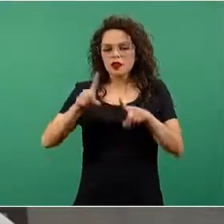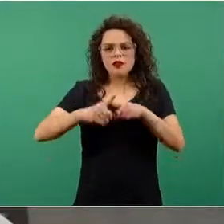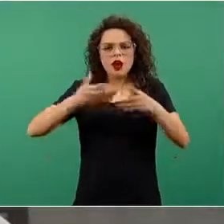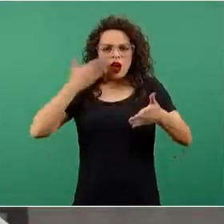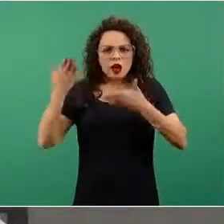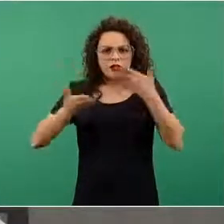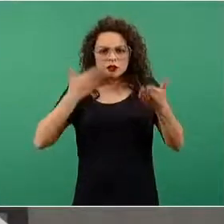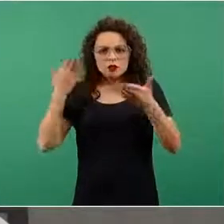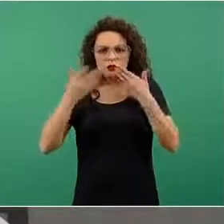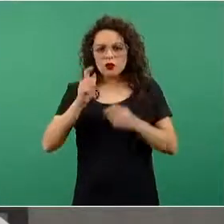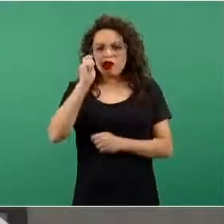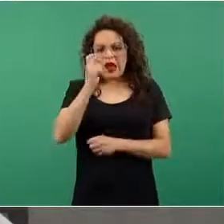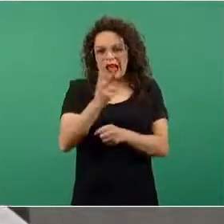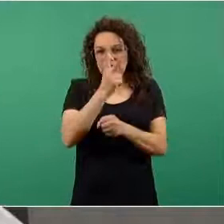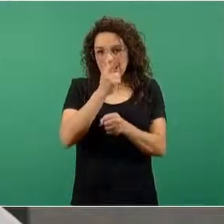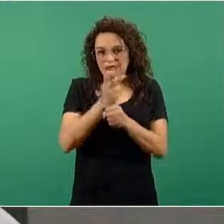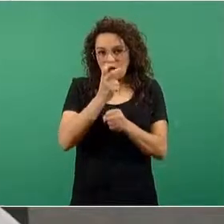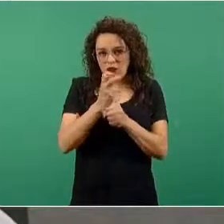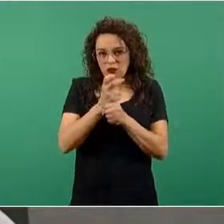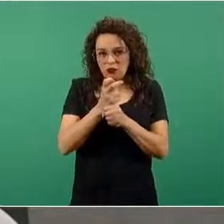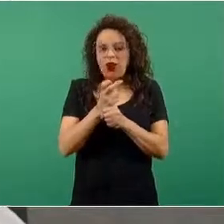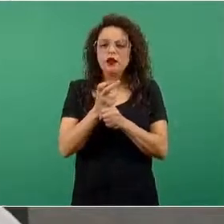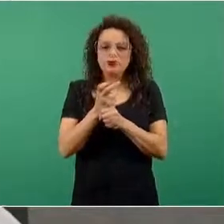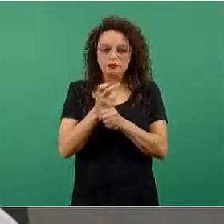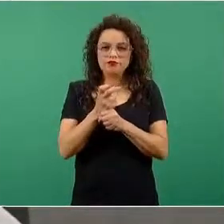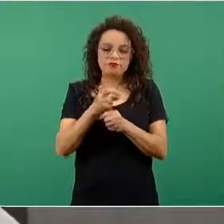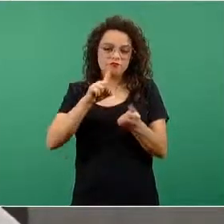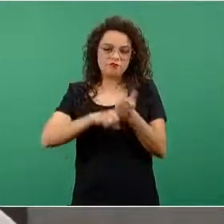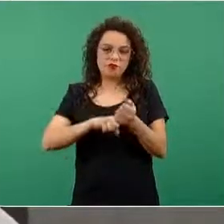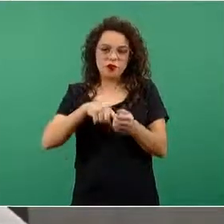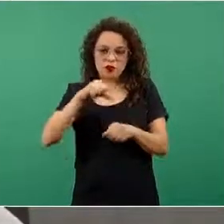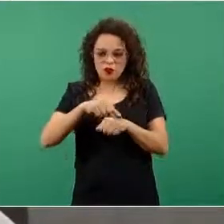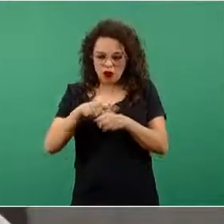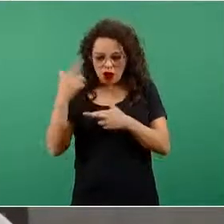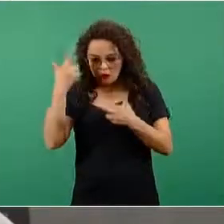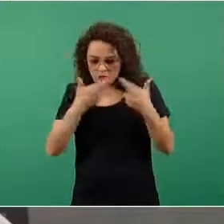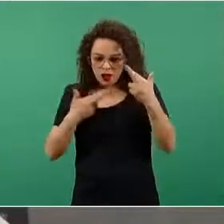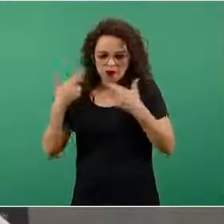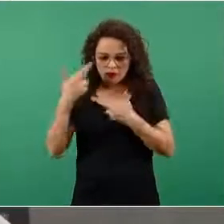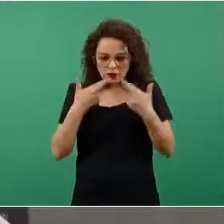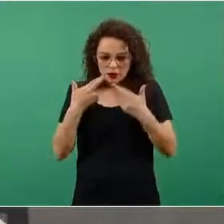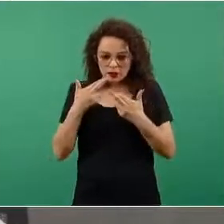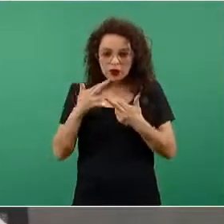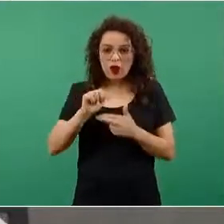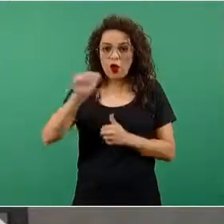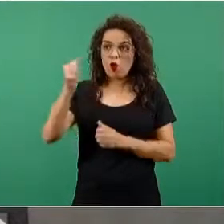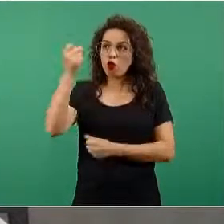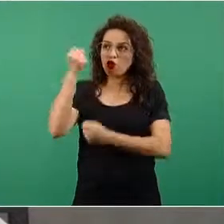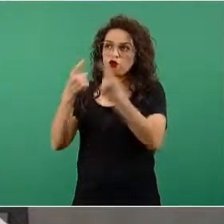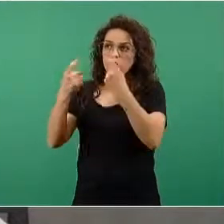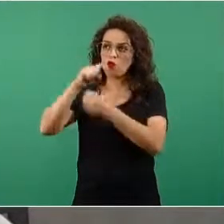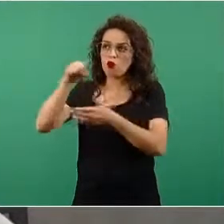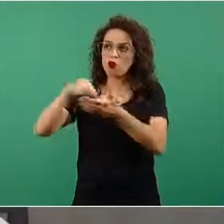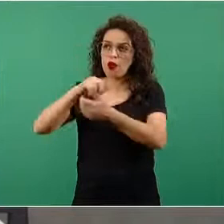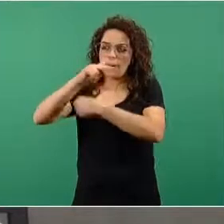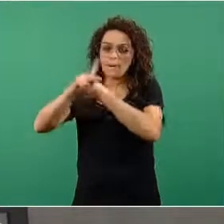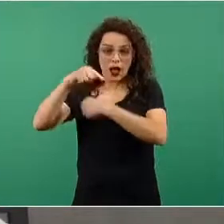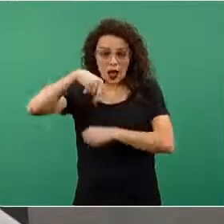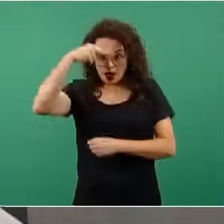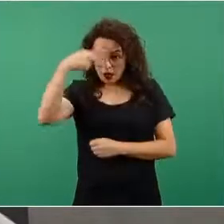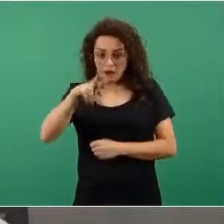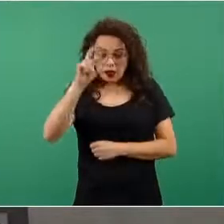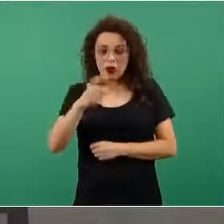clínicos secundarios en algunos otros sitios del mundo, no en México, pero estudios que están investigando